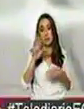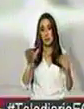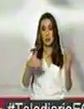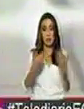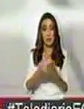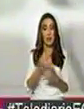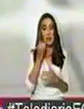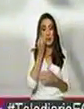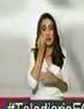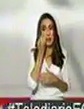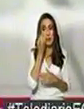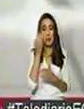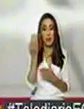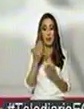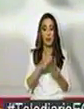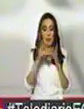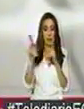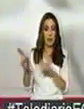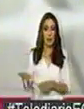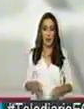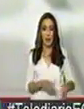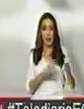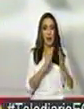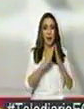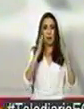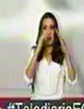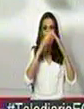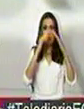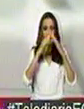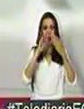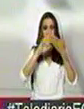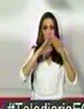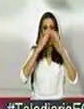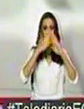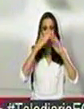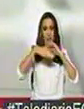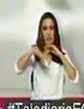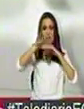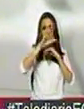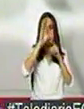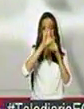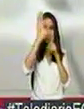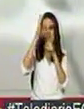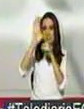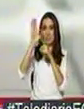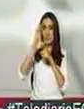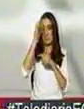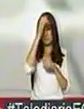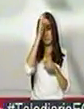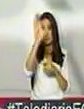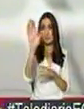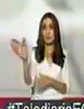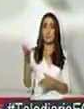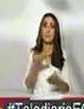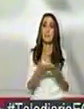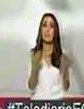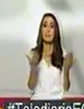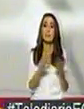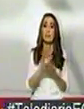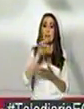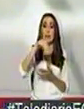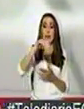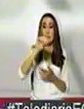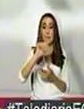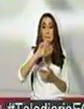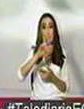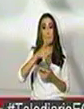del proyecto de vivienda denominado Ciudad Pluricultural e Intercultural, que se ejecutará y se desarrollará en el Cantón